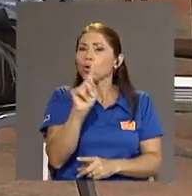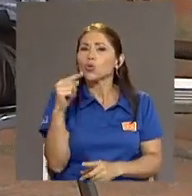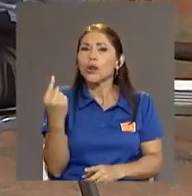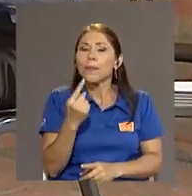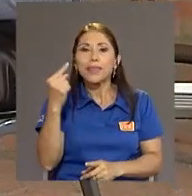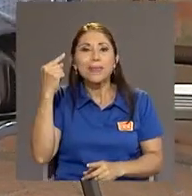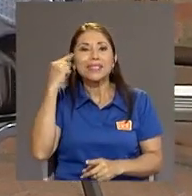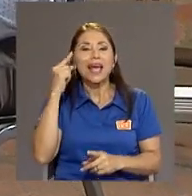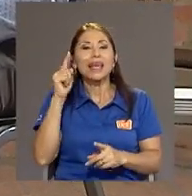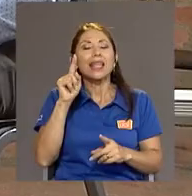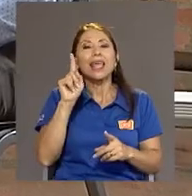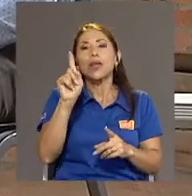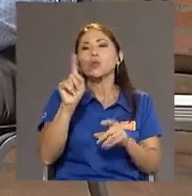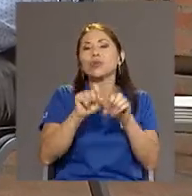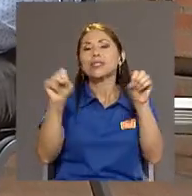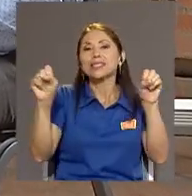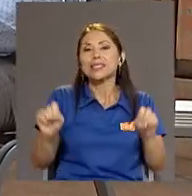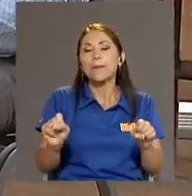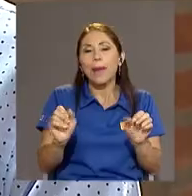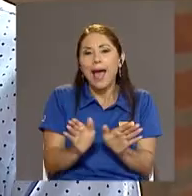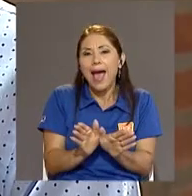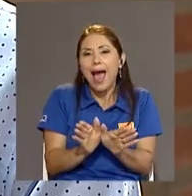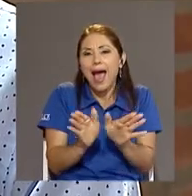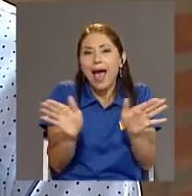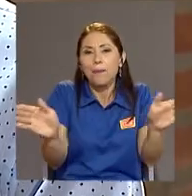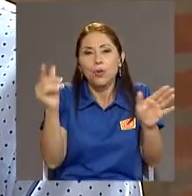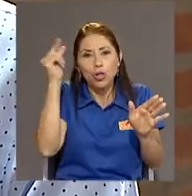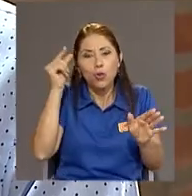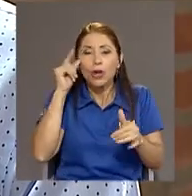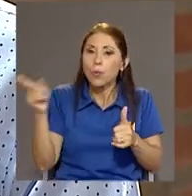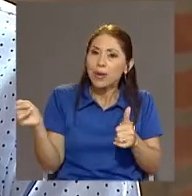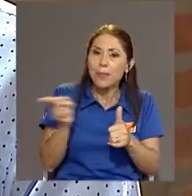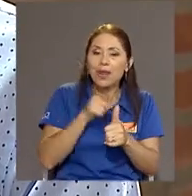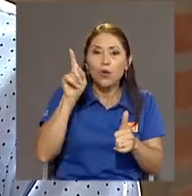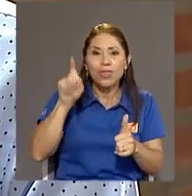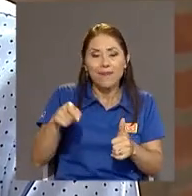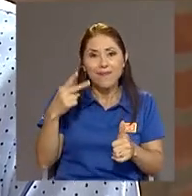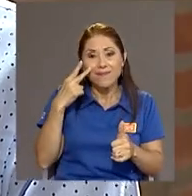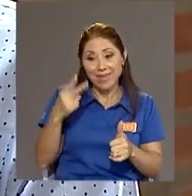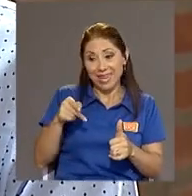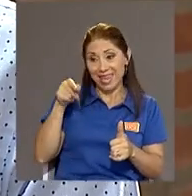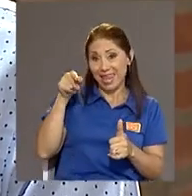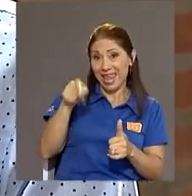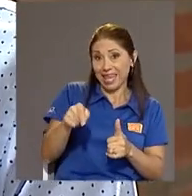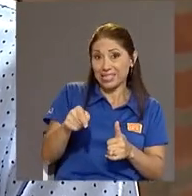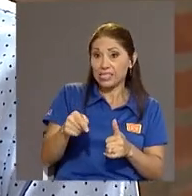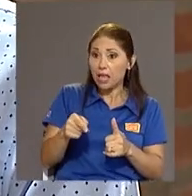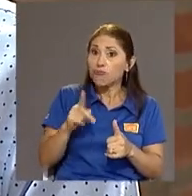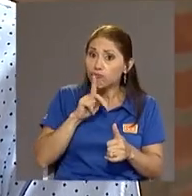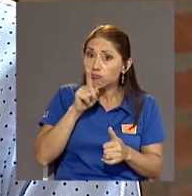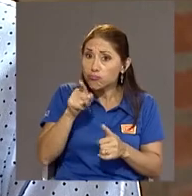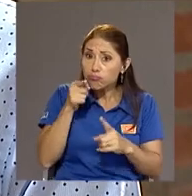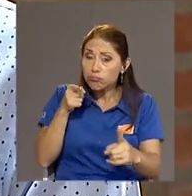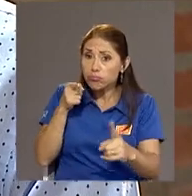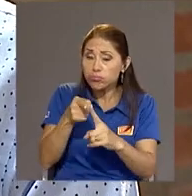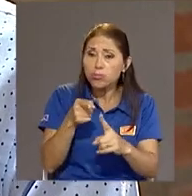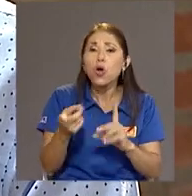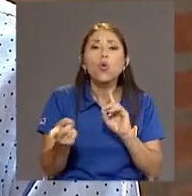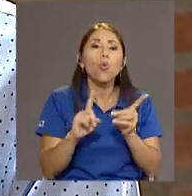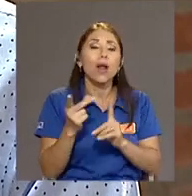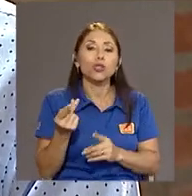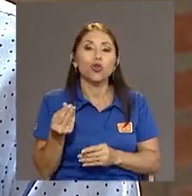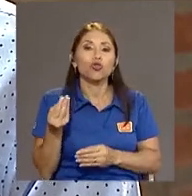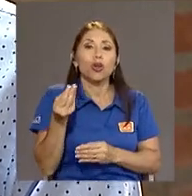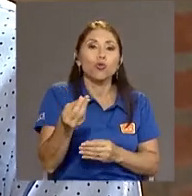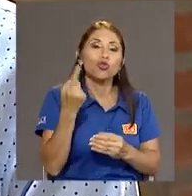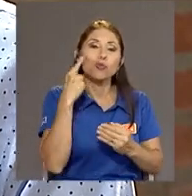amplio de gobierno, es primero determinar cuál es la razonabilidad de este y los recursos que está proyectando las necesidades